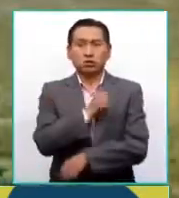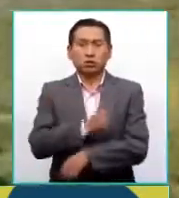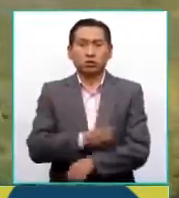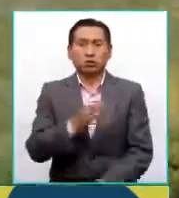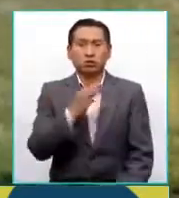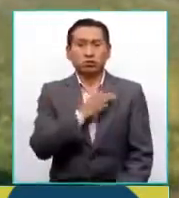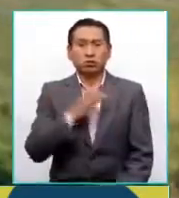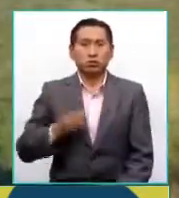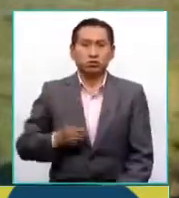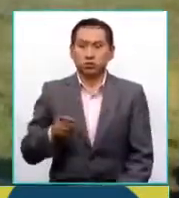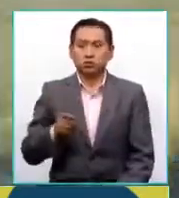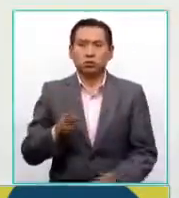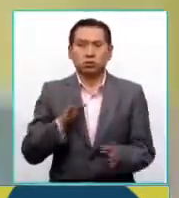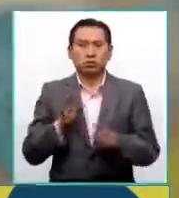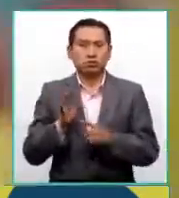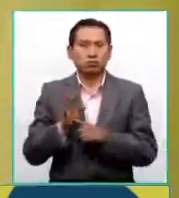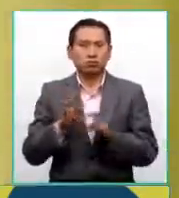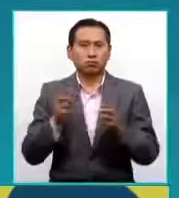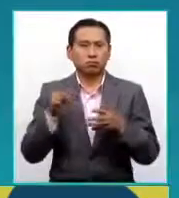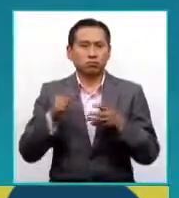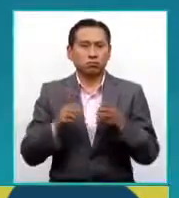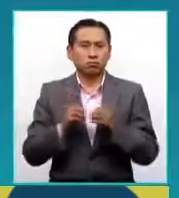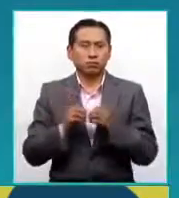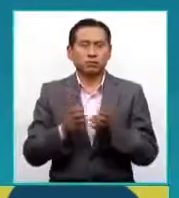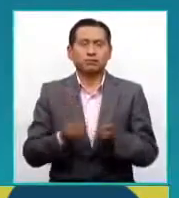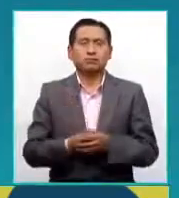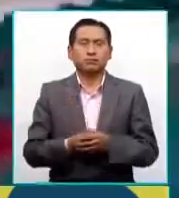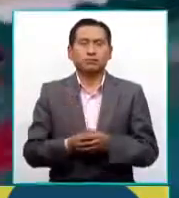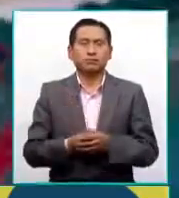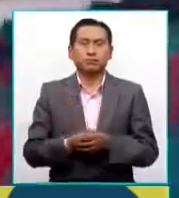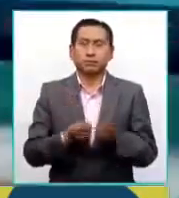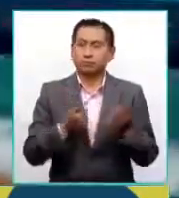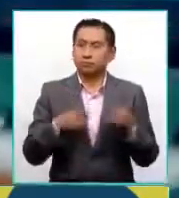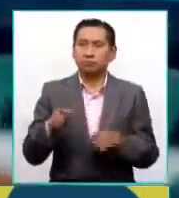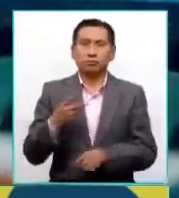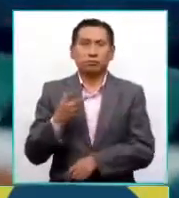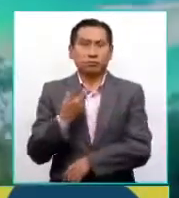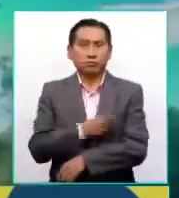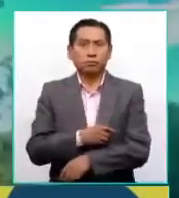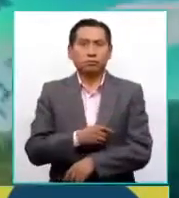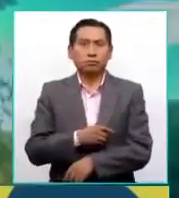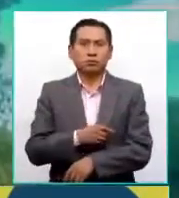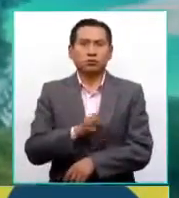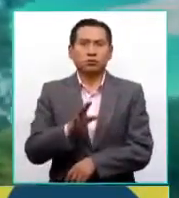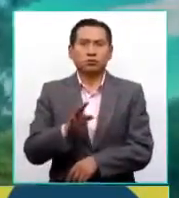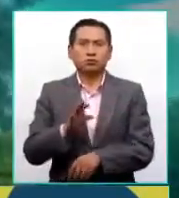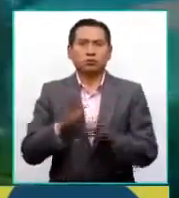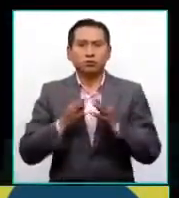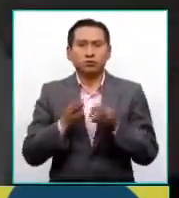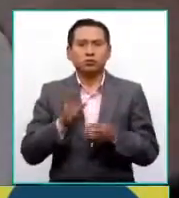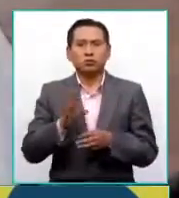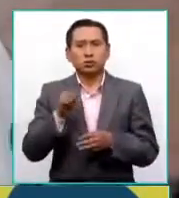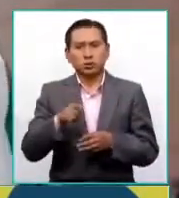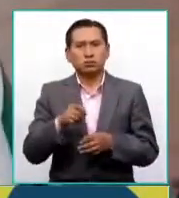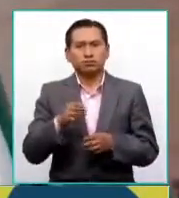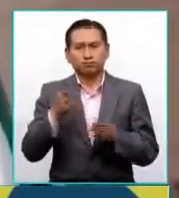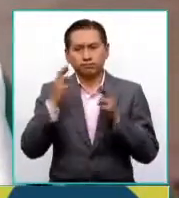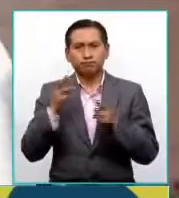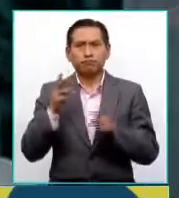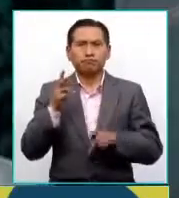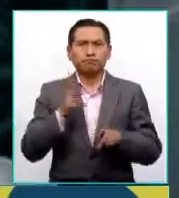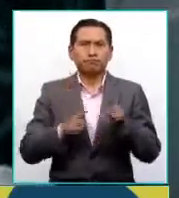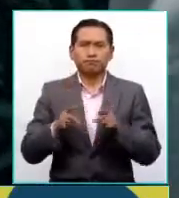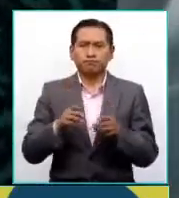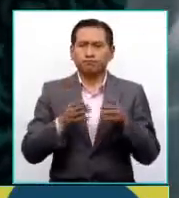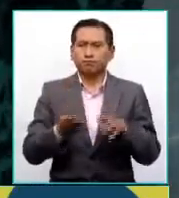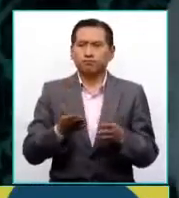municipales, se darán a conocer las medidas que se van a tomar para ello. Vaya a vacunarse, hágalo por usted, por su familia, por los suyos y por aquellas personas que